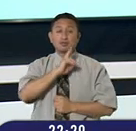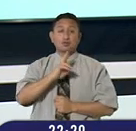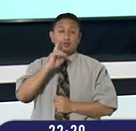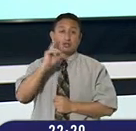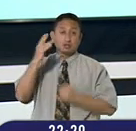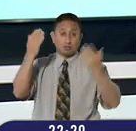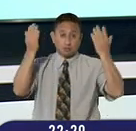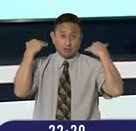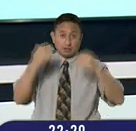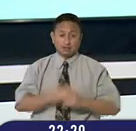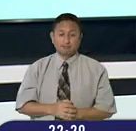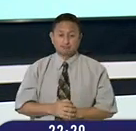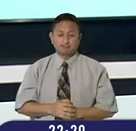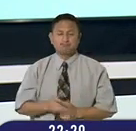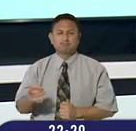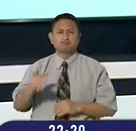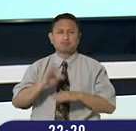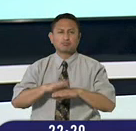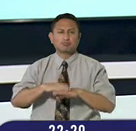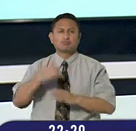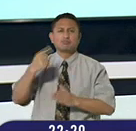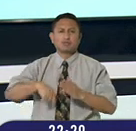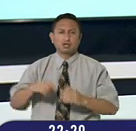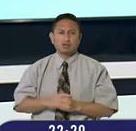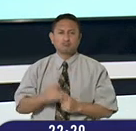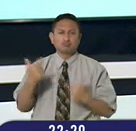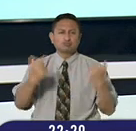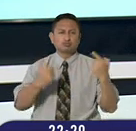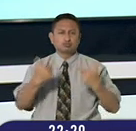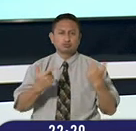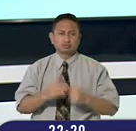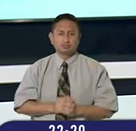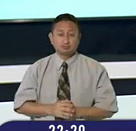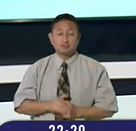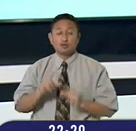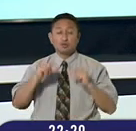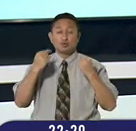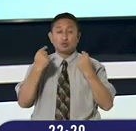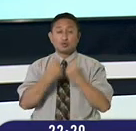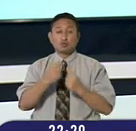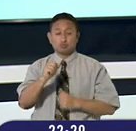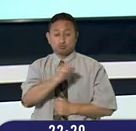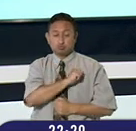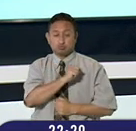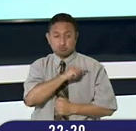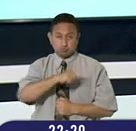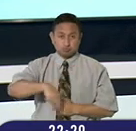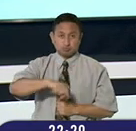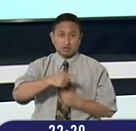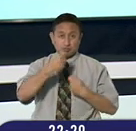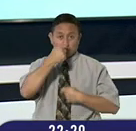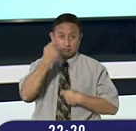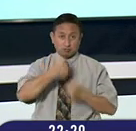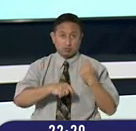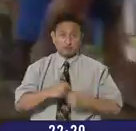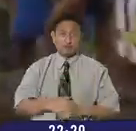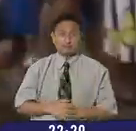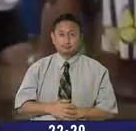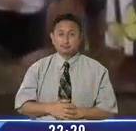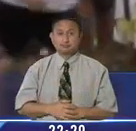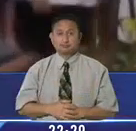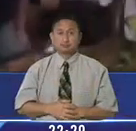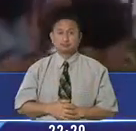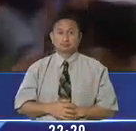de Guayaquil. La causa principal de la disputa de territorio de bandas dedicadas al narcotráfico.